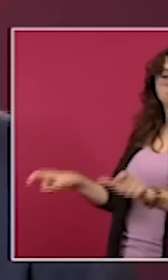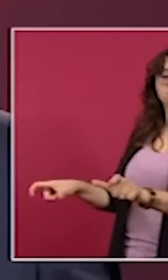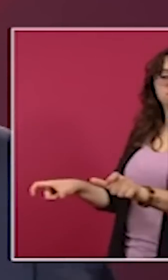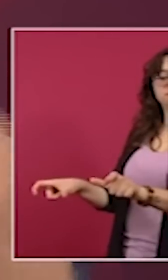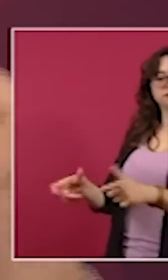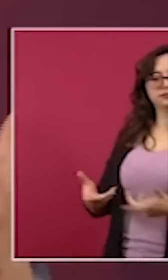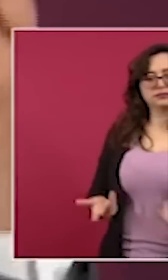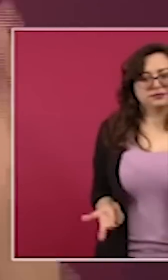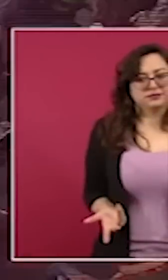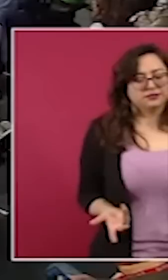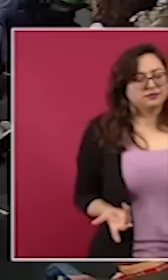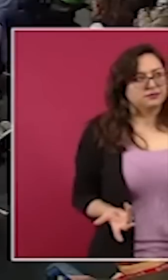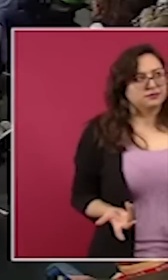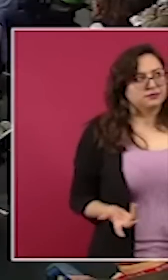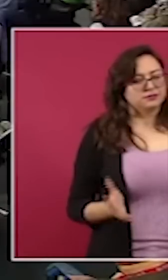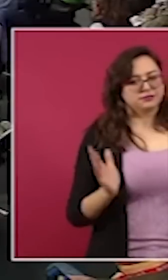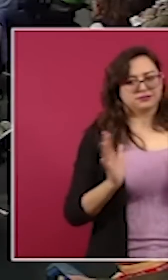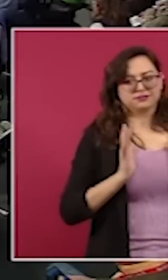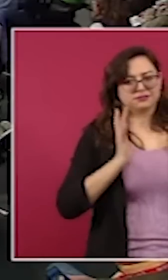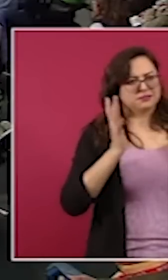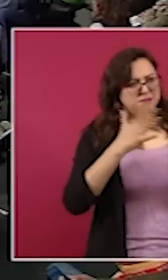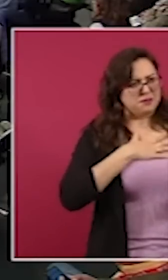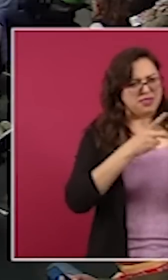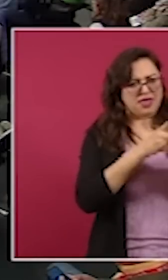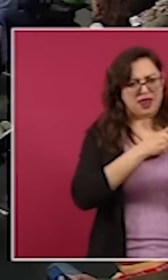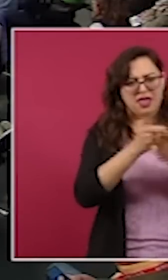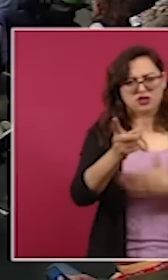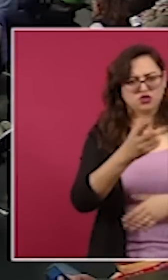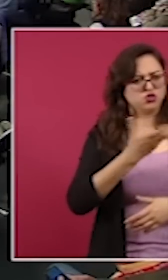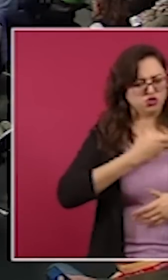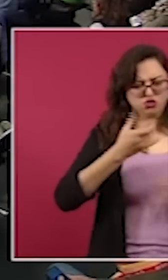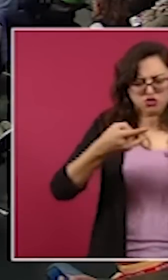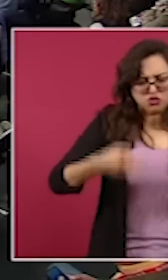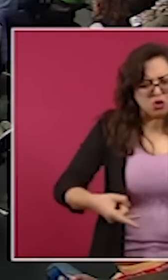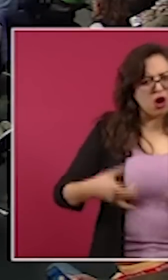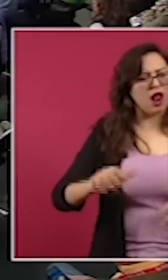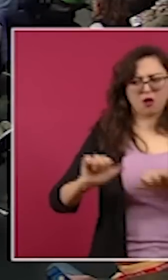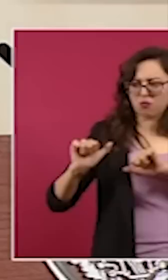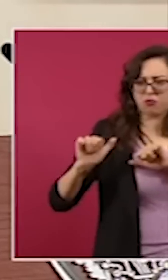para el Zócalo, y que realmente es un derecho constitucional, no había